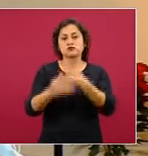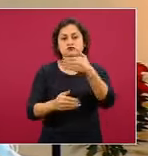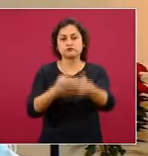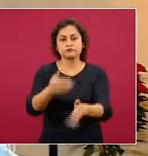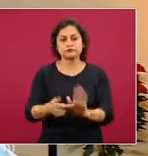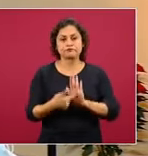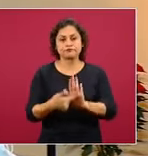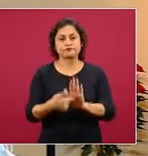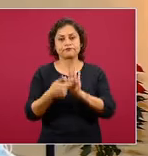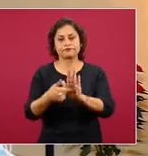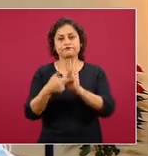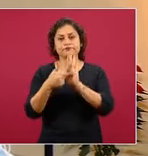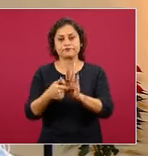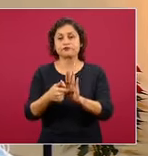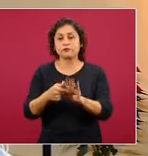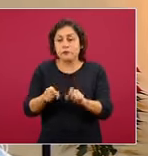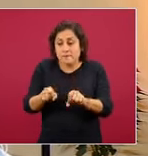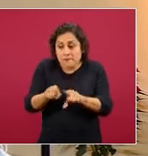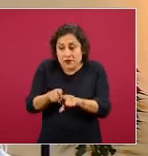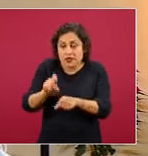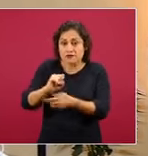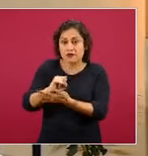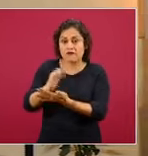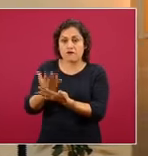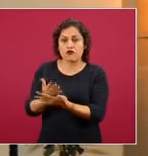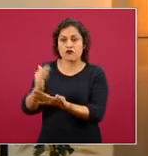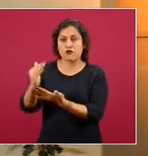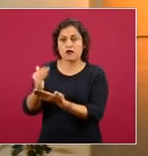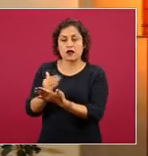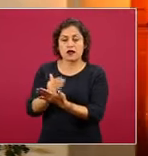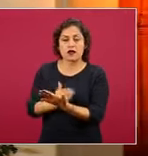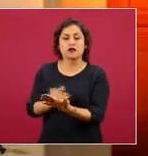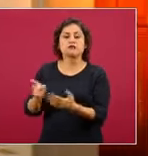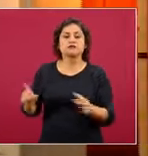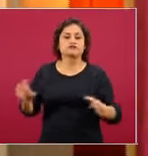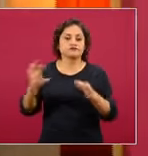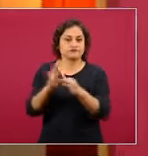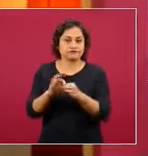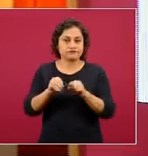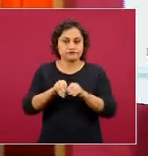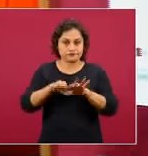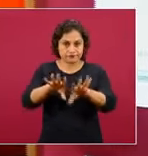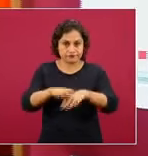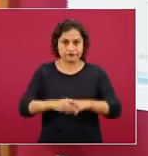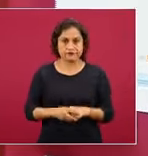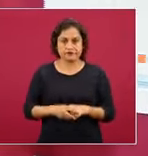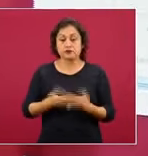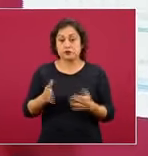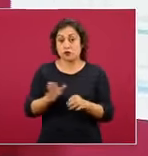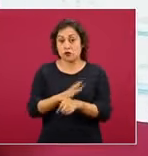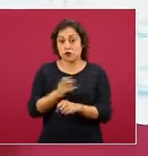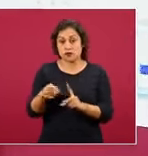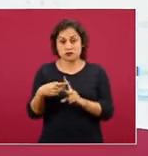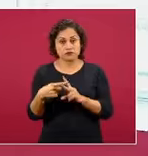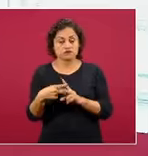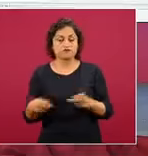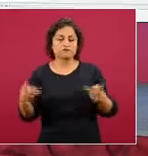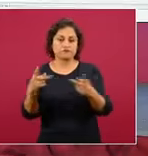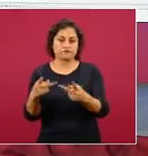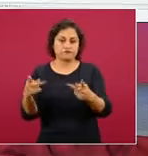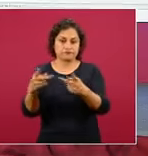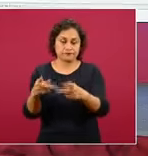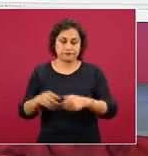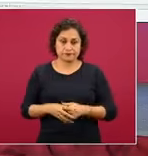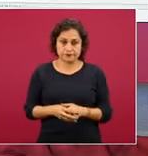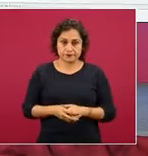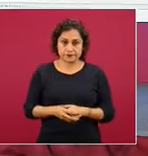son datos, pues vienen de la misma fuente de datos y por lo tanto las estimaciones son muy similares. La